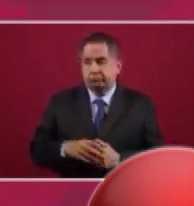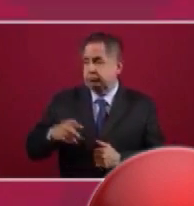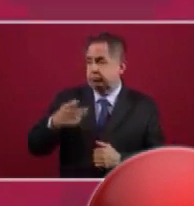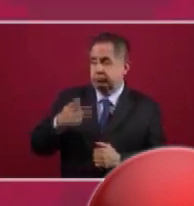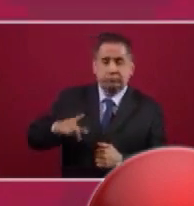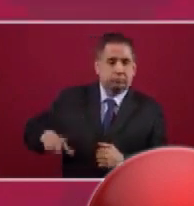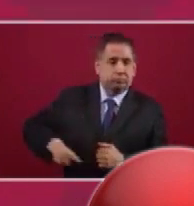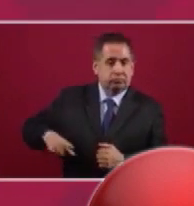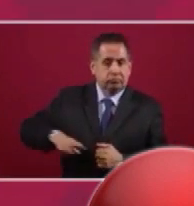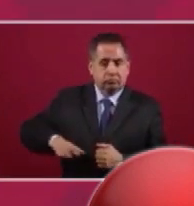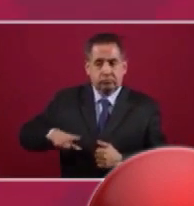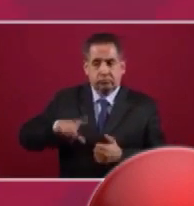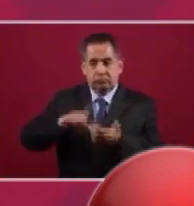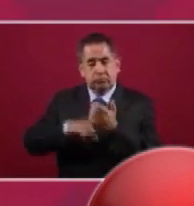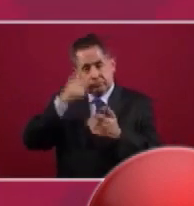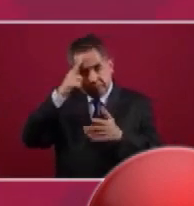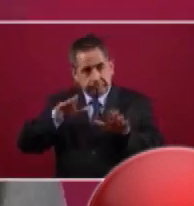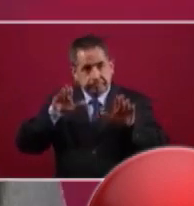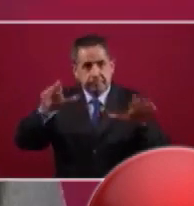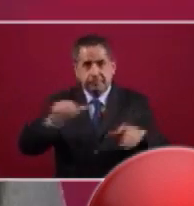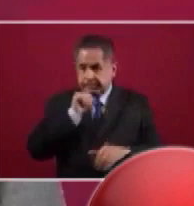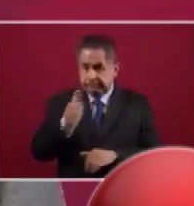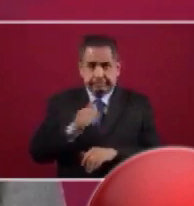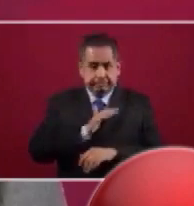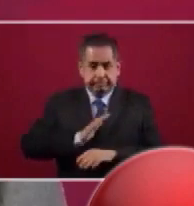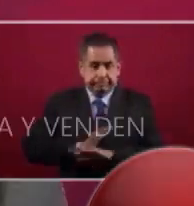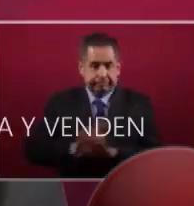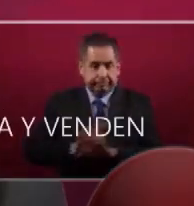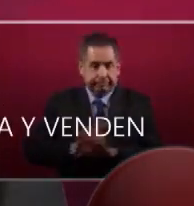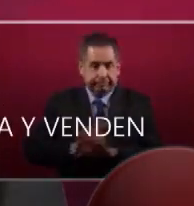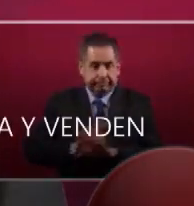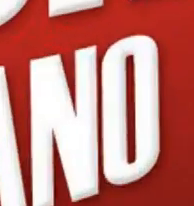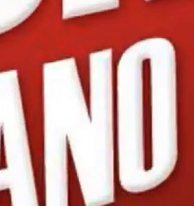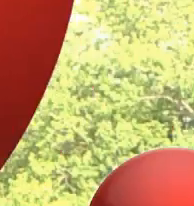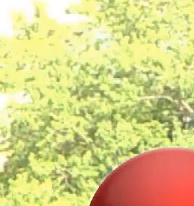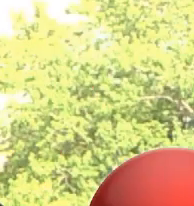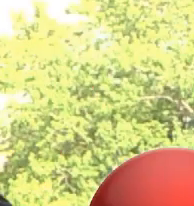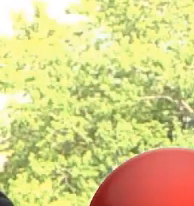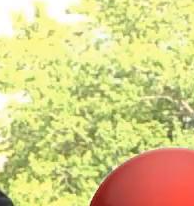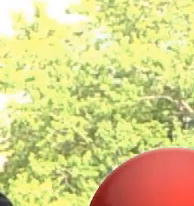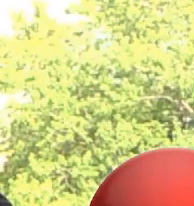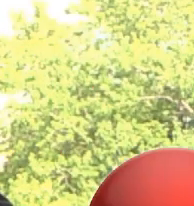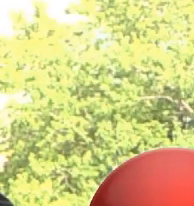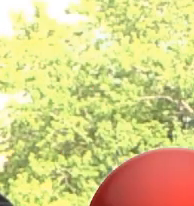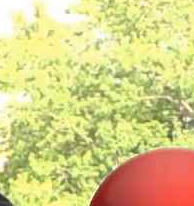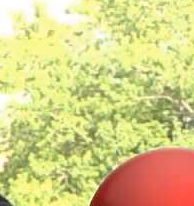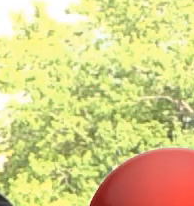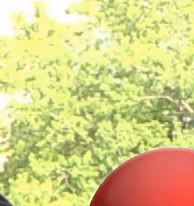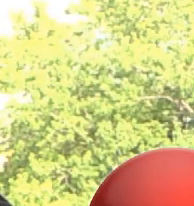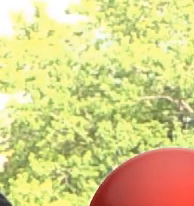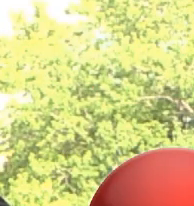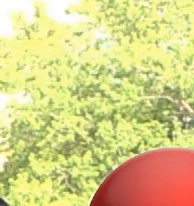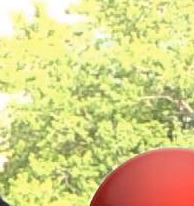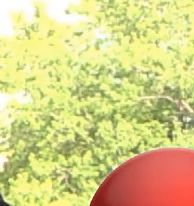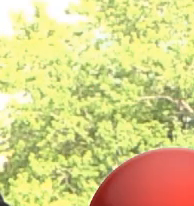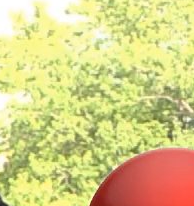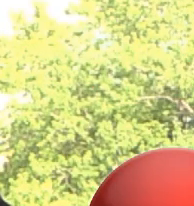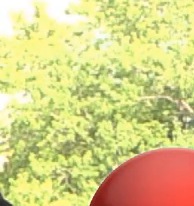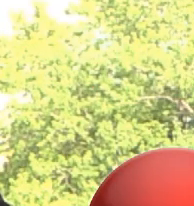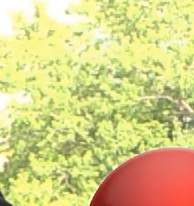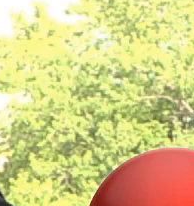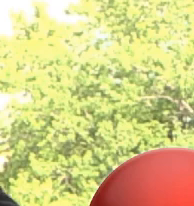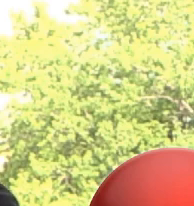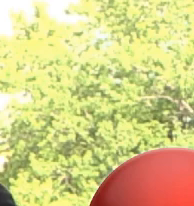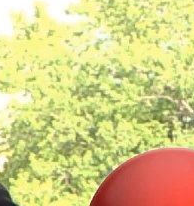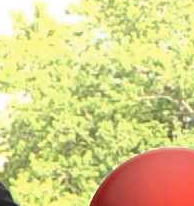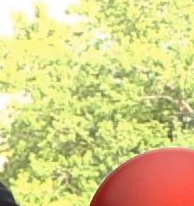pública de aviación. ¿Y qué dirán ante estos señalamientos, estas denuncias que hace el presidente Andrés Manuel